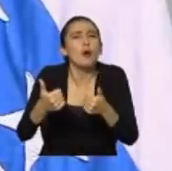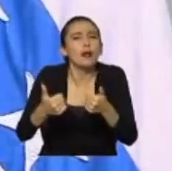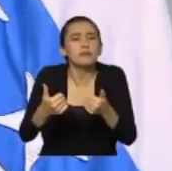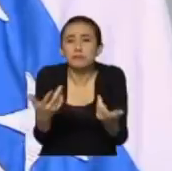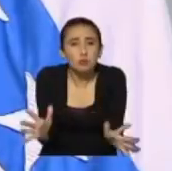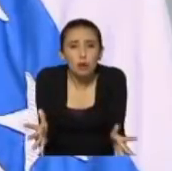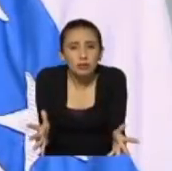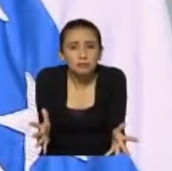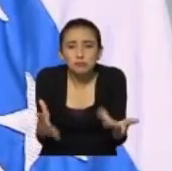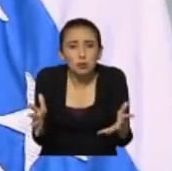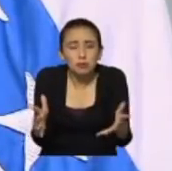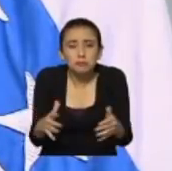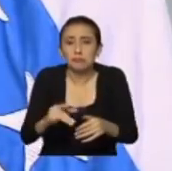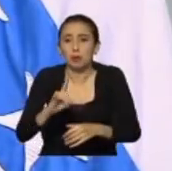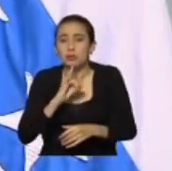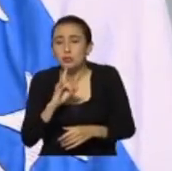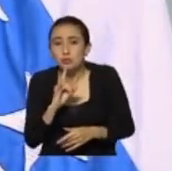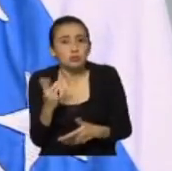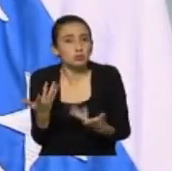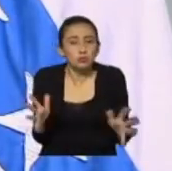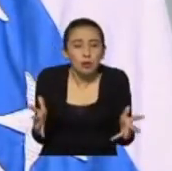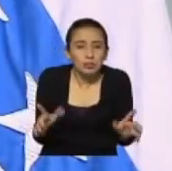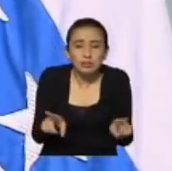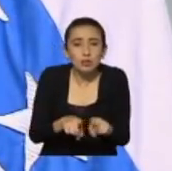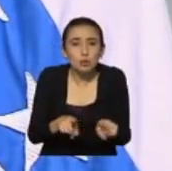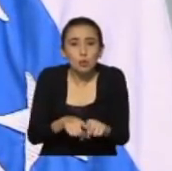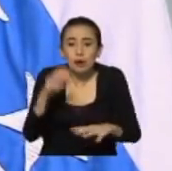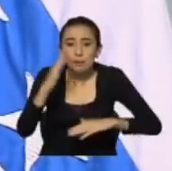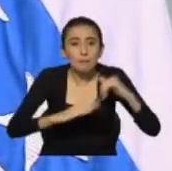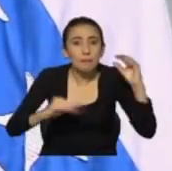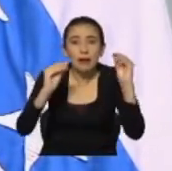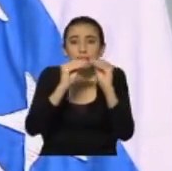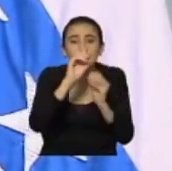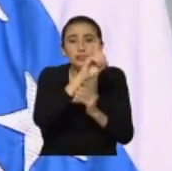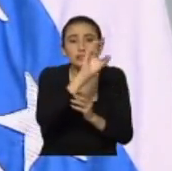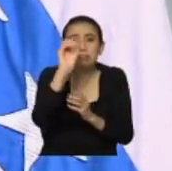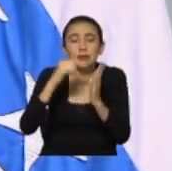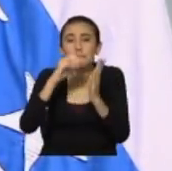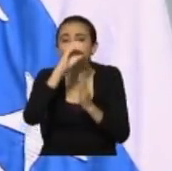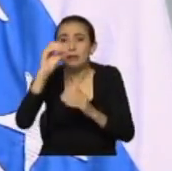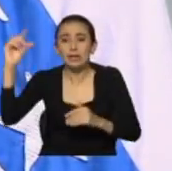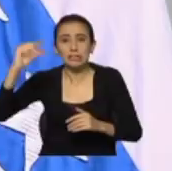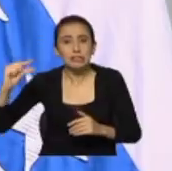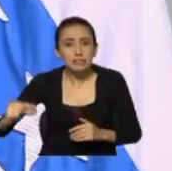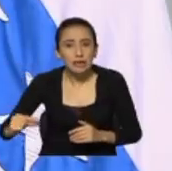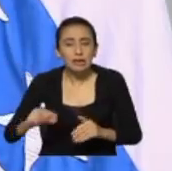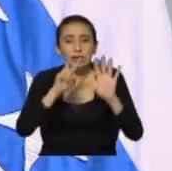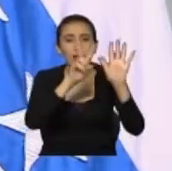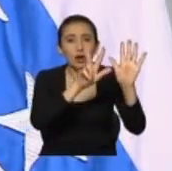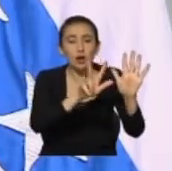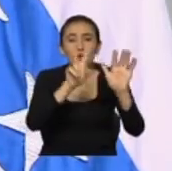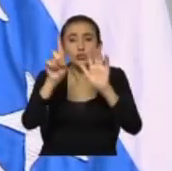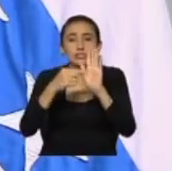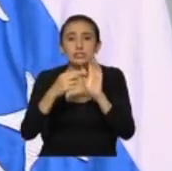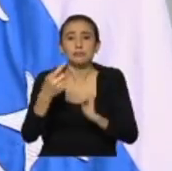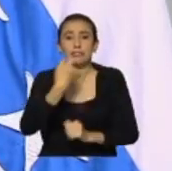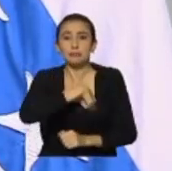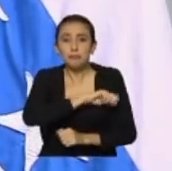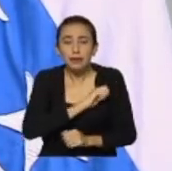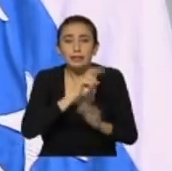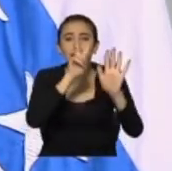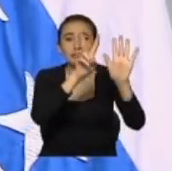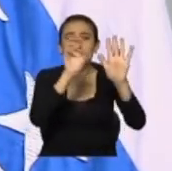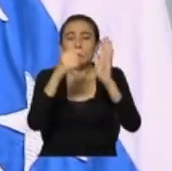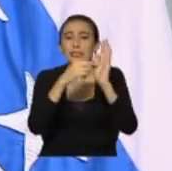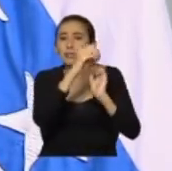potencias mundiales como estados unidos tienen más de 100.000 casos italia más de 86.000 españa más de 70.000